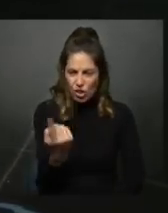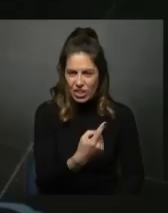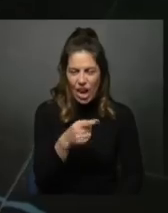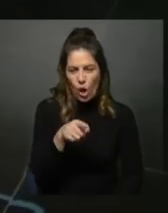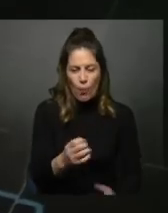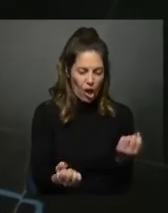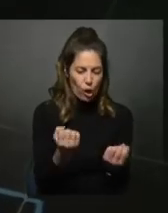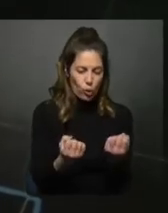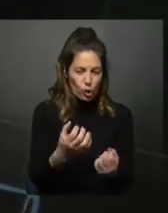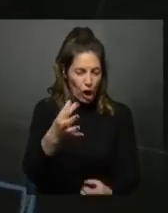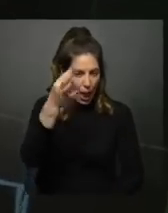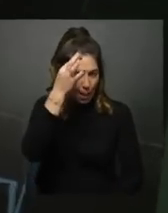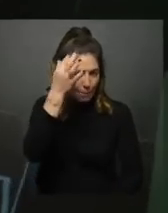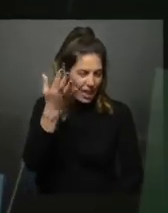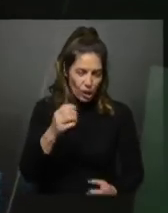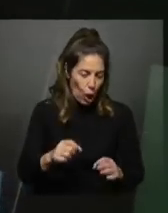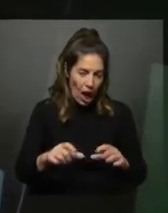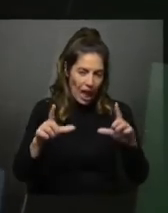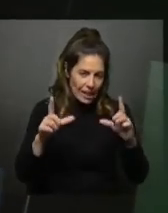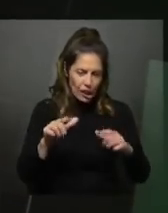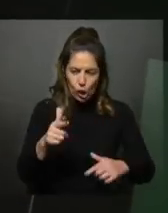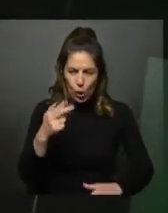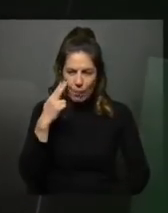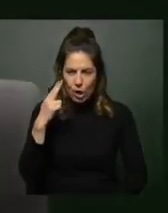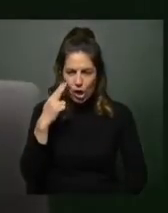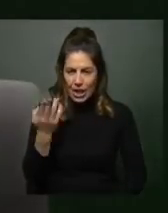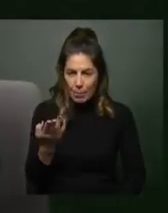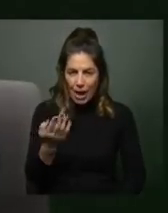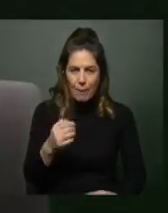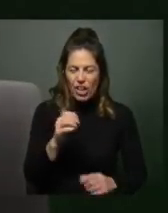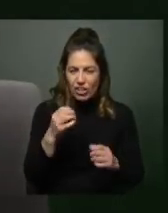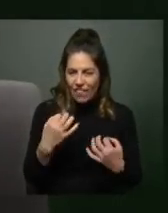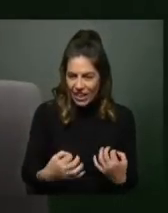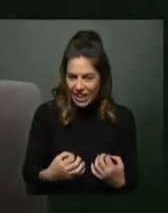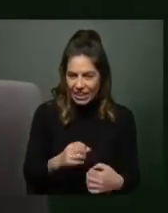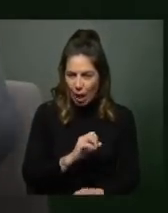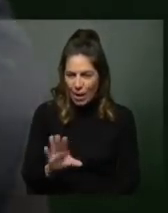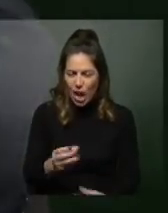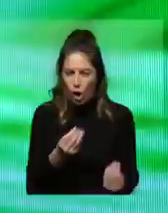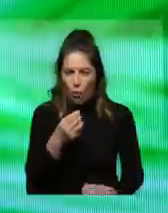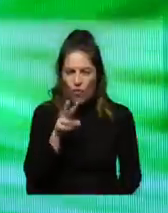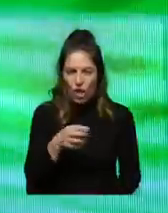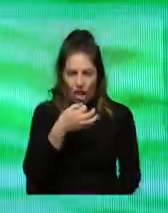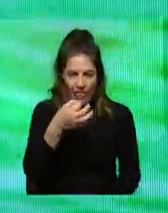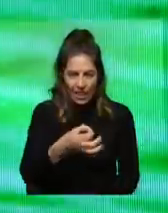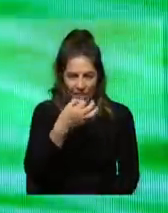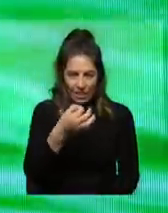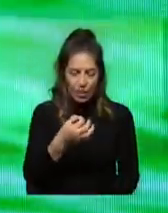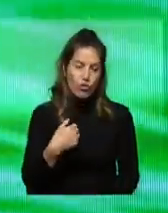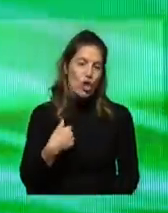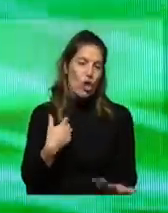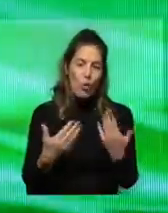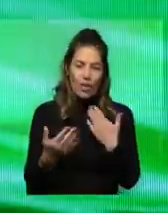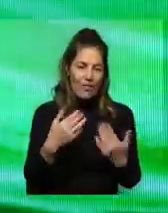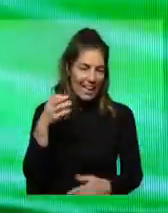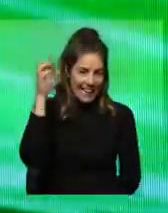él está atento a la a la cuestión y no no va a tener problemas Pero está bien está mal Como yo esas declaraciones Mire yo no voy a hablar del senador de da Silva